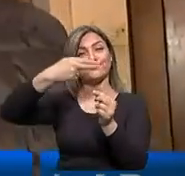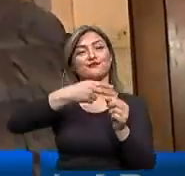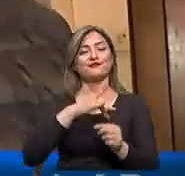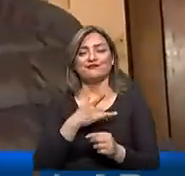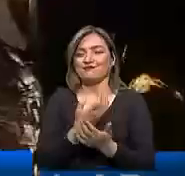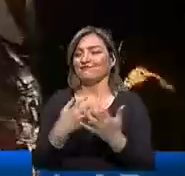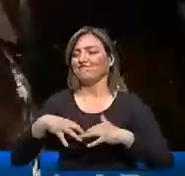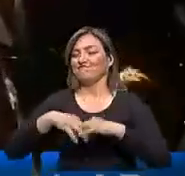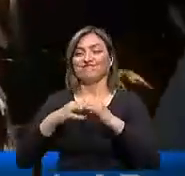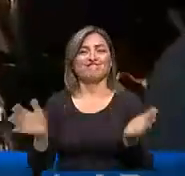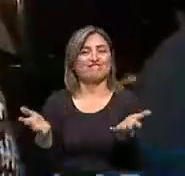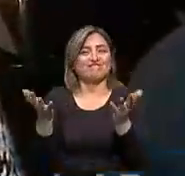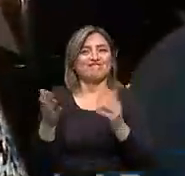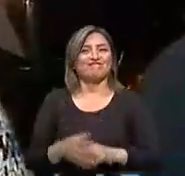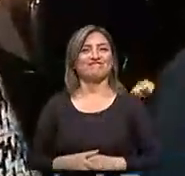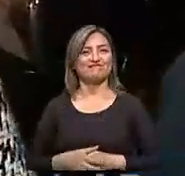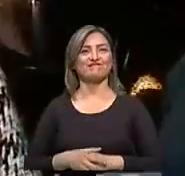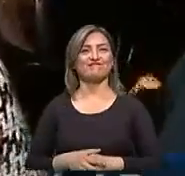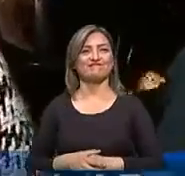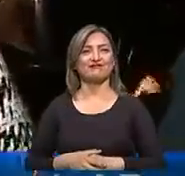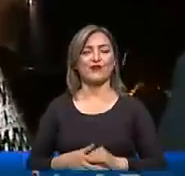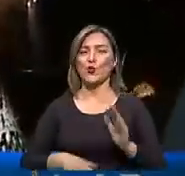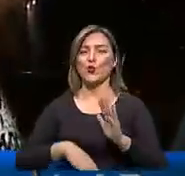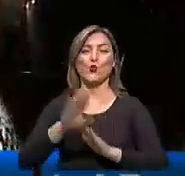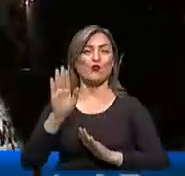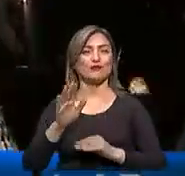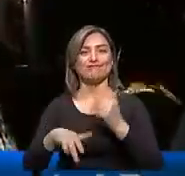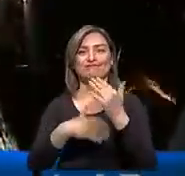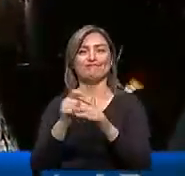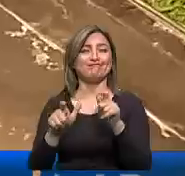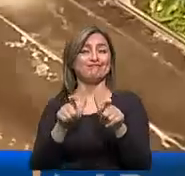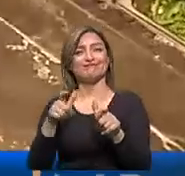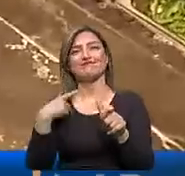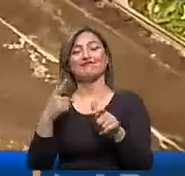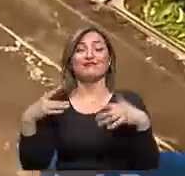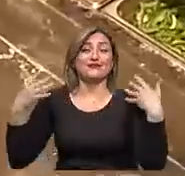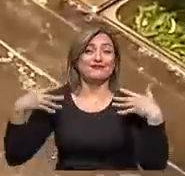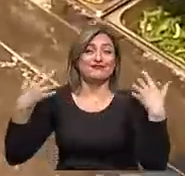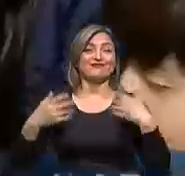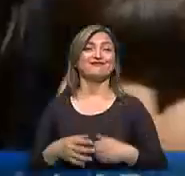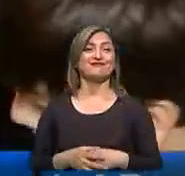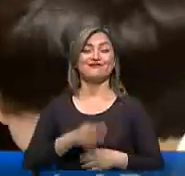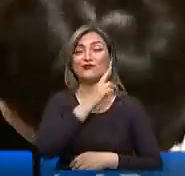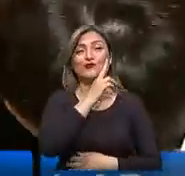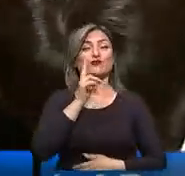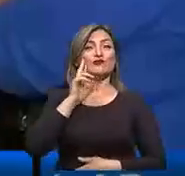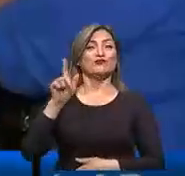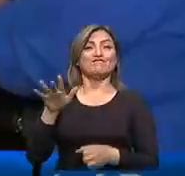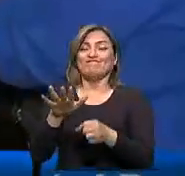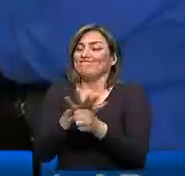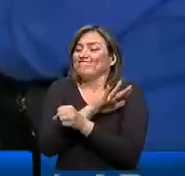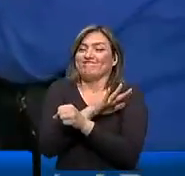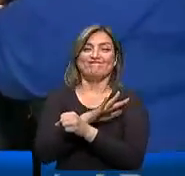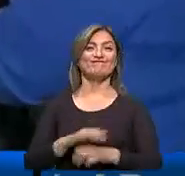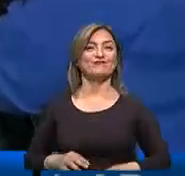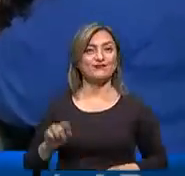la reactivación. Muy divertido, mucha gente, todo muy alegre. Los restaurantes de la ciudad tuvieron lleno completo. Lo